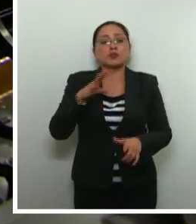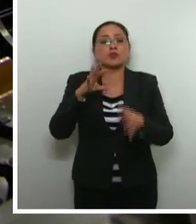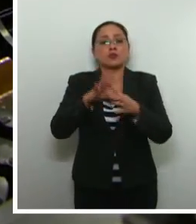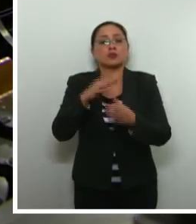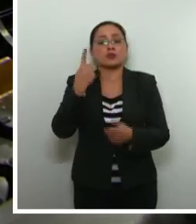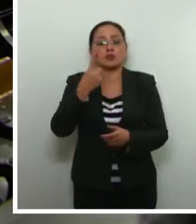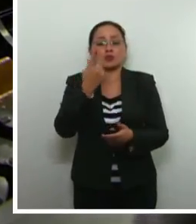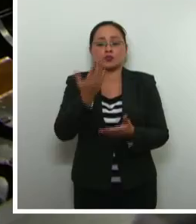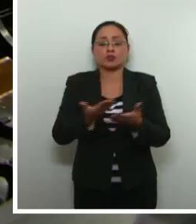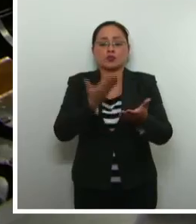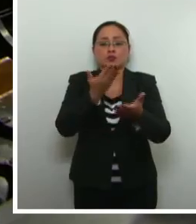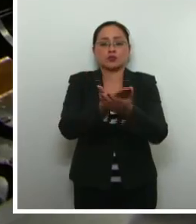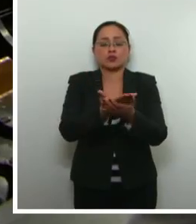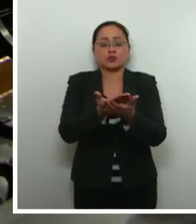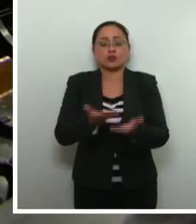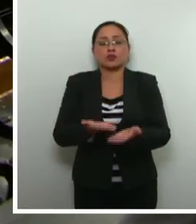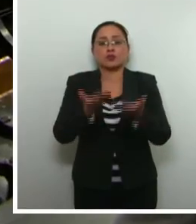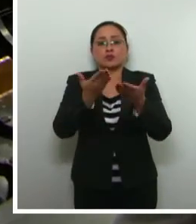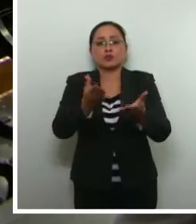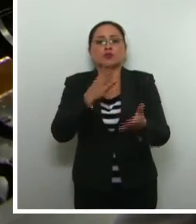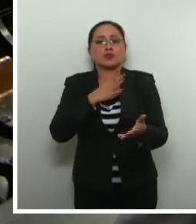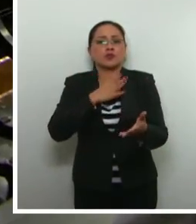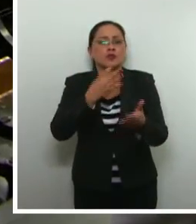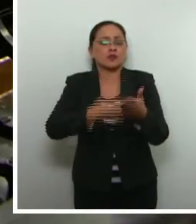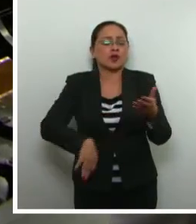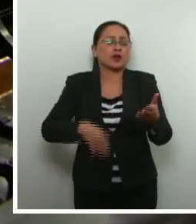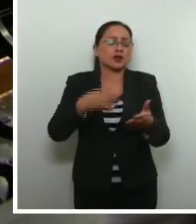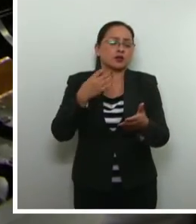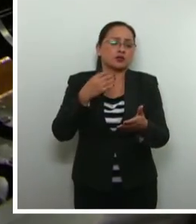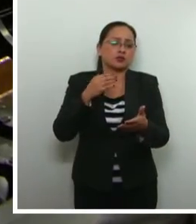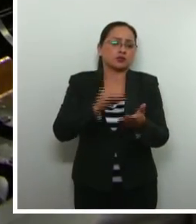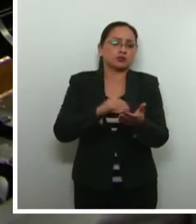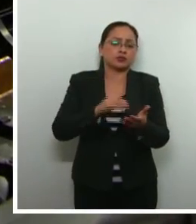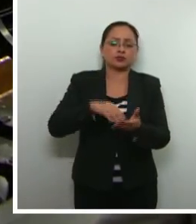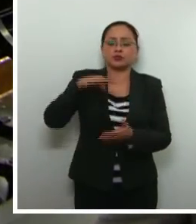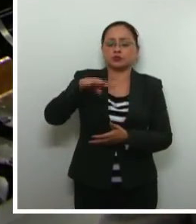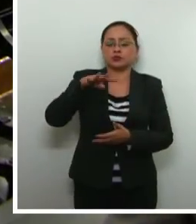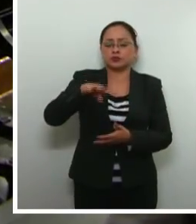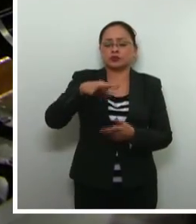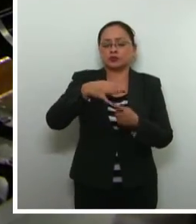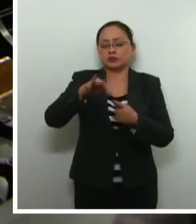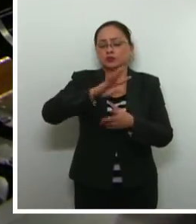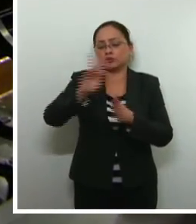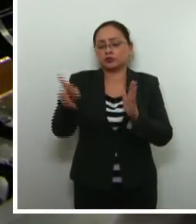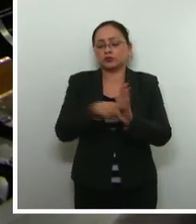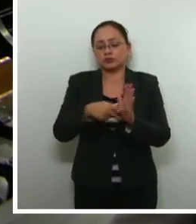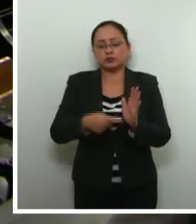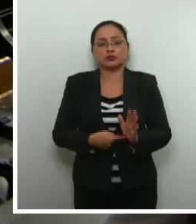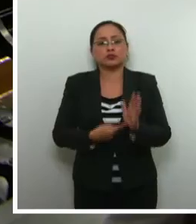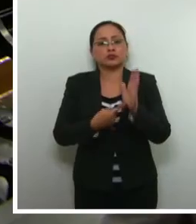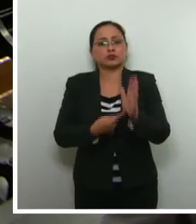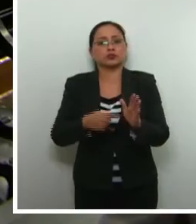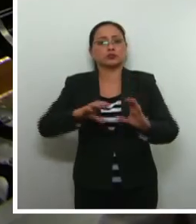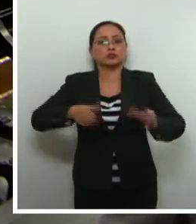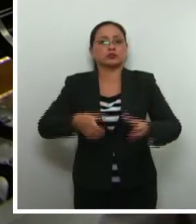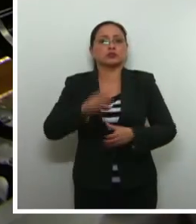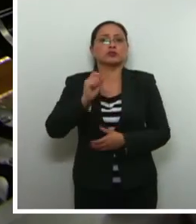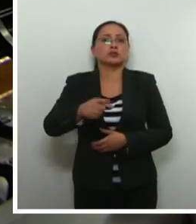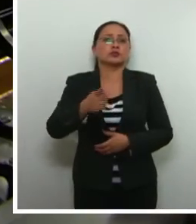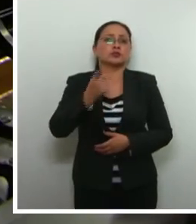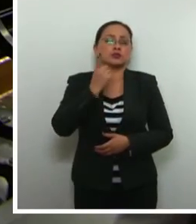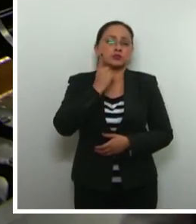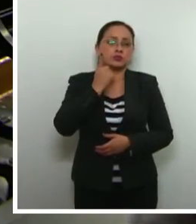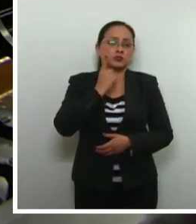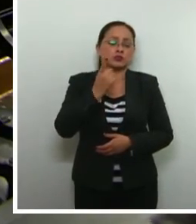sola propuesta. Restaban únicamente 19 reservas por parte de los